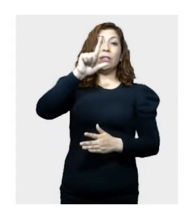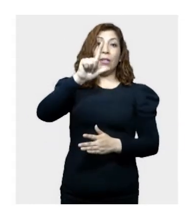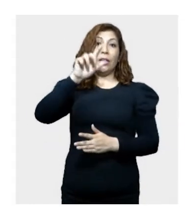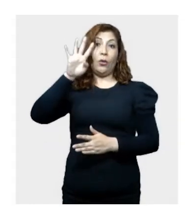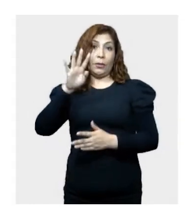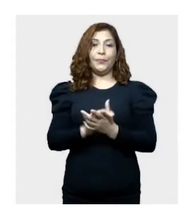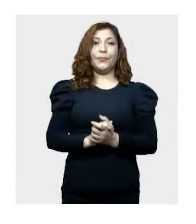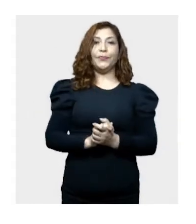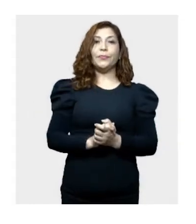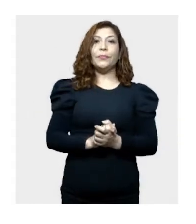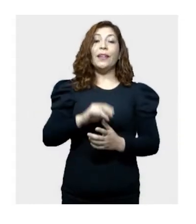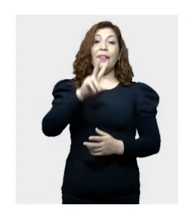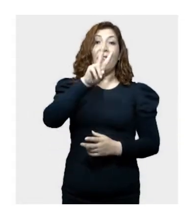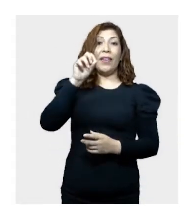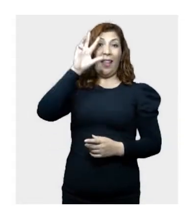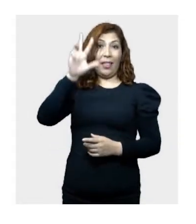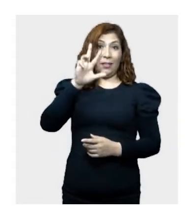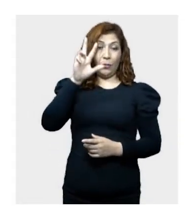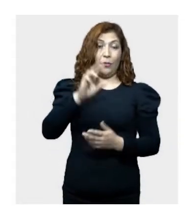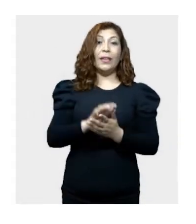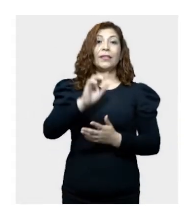59.674 y en el 2019,